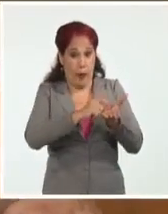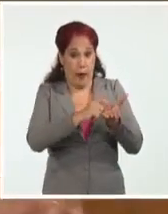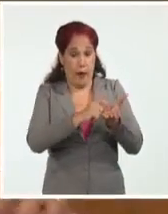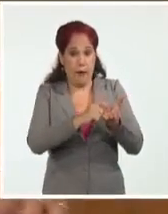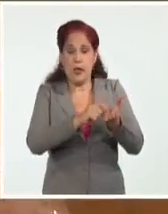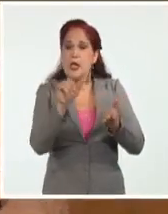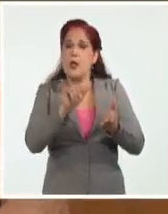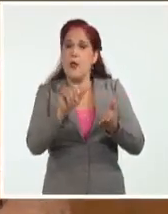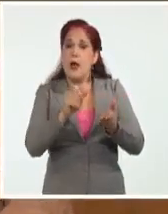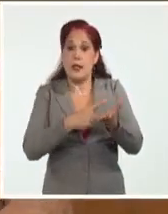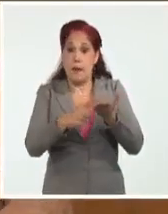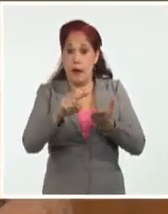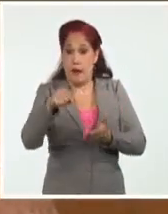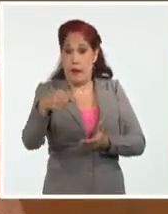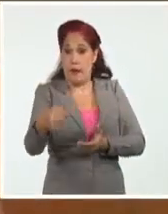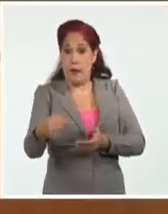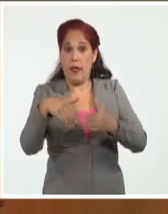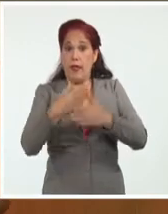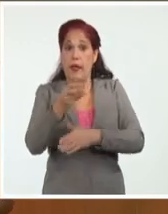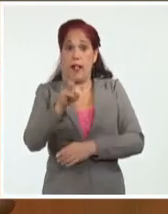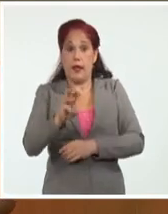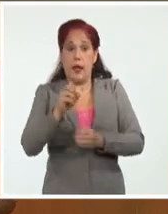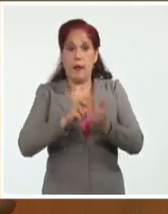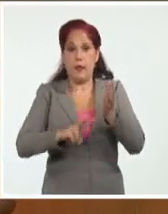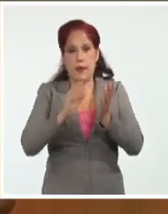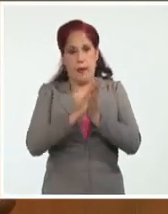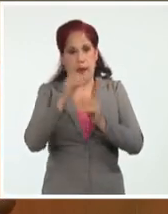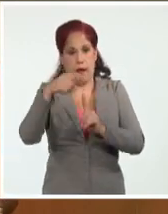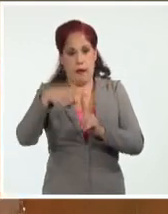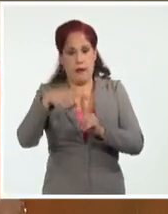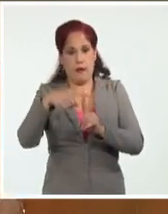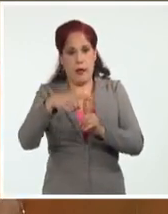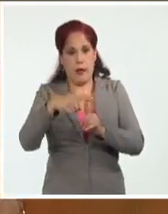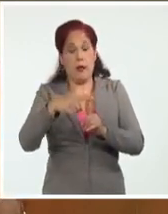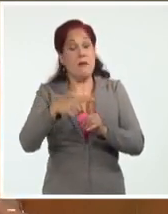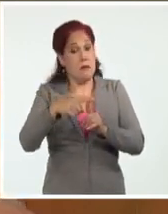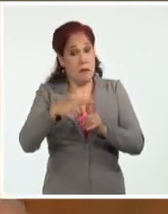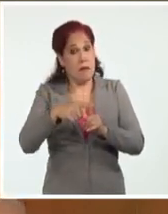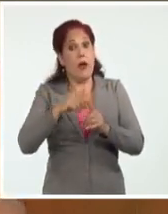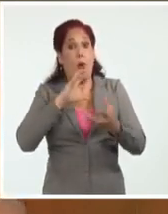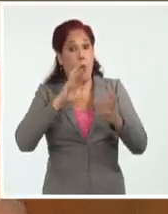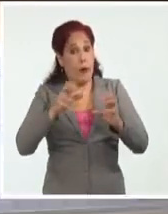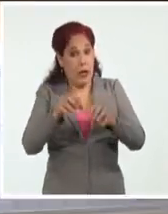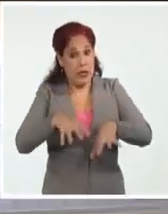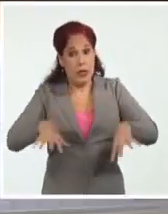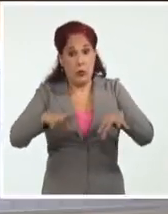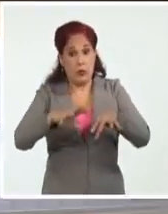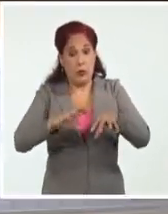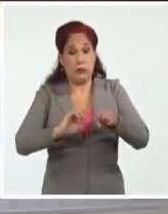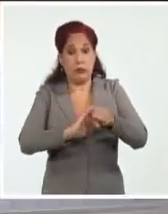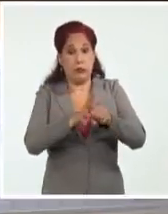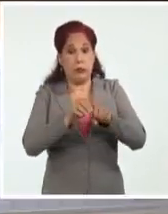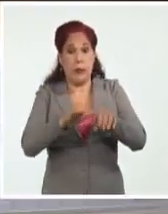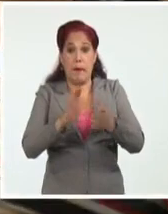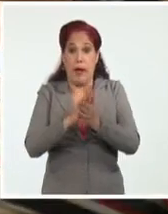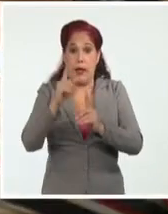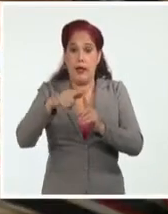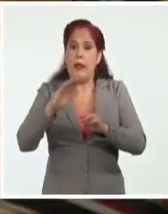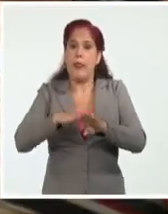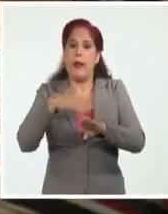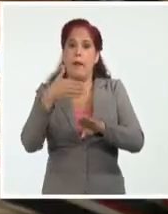la próxima semana, a partir del día 3, la provincia de Matanzas, una provincia con una compleja situación epidemiológica. Se debe